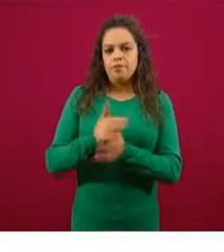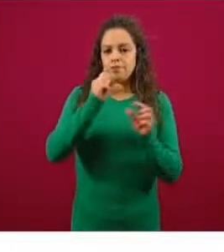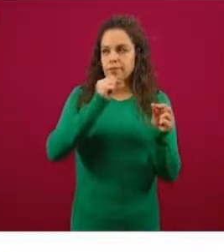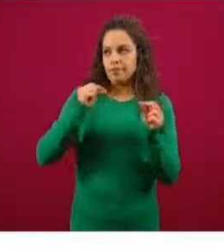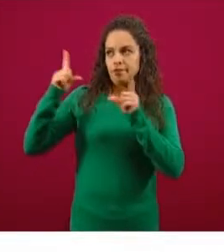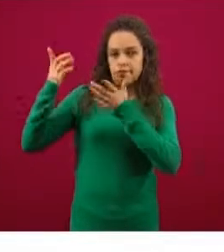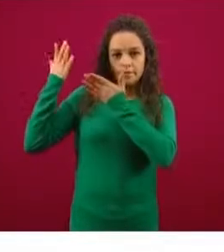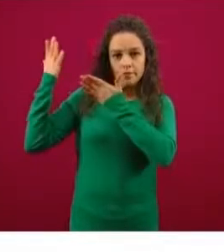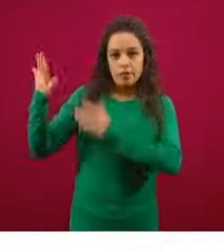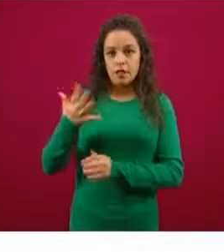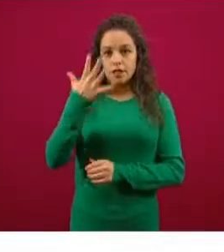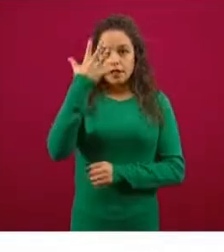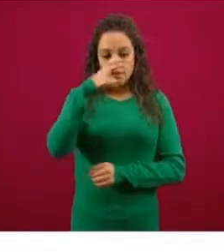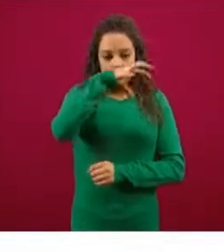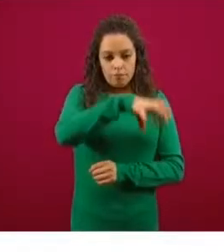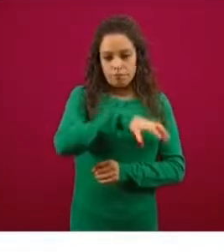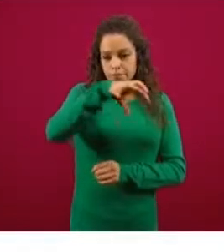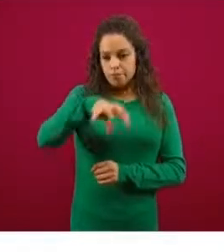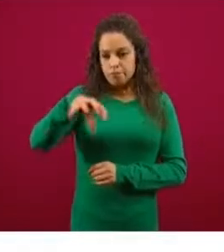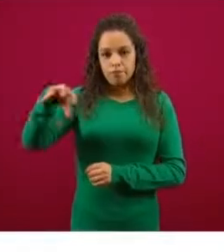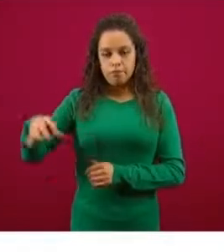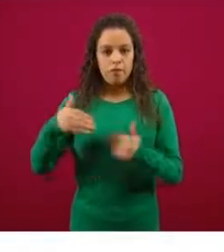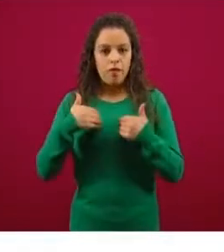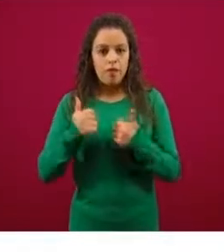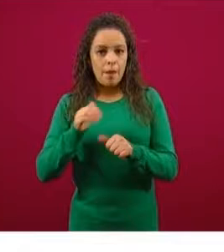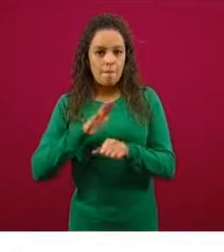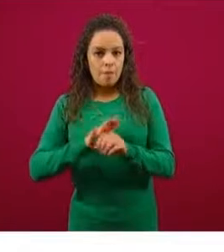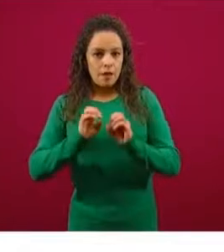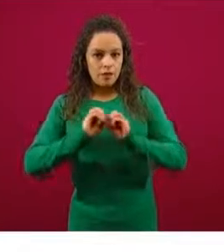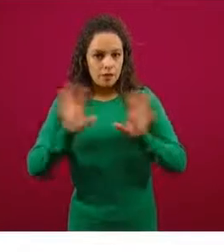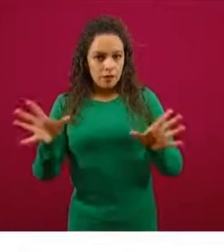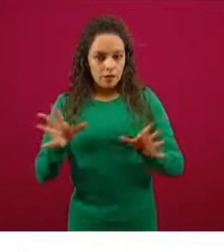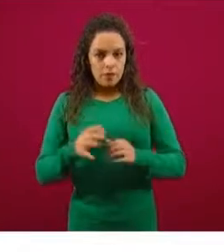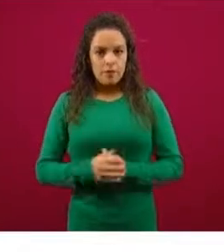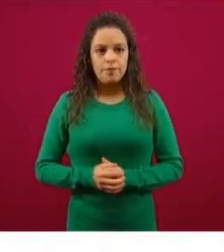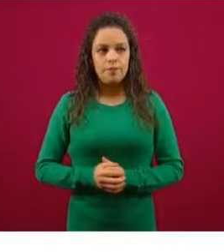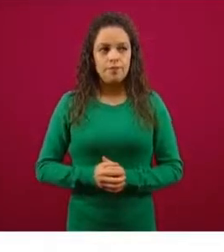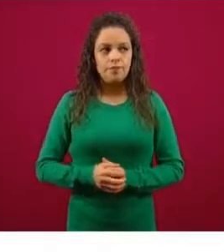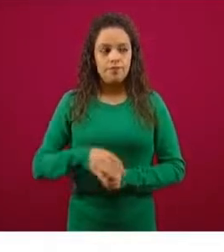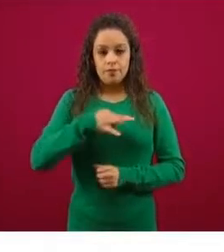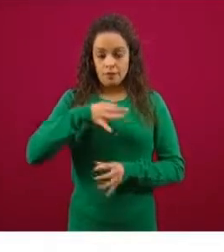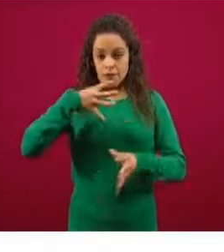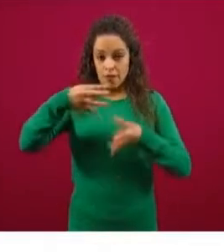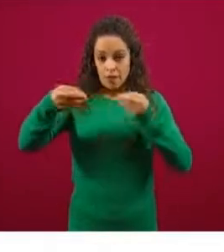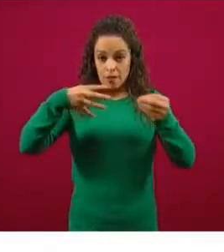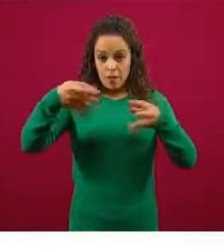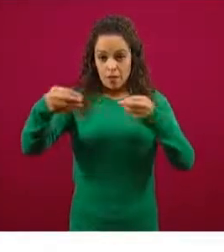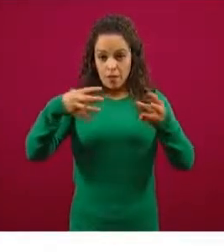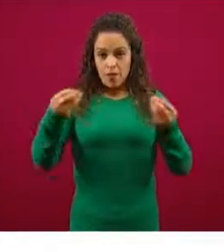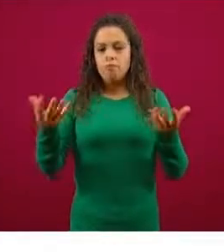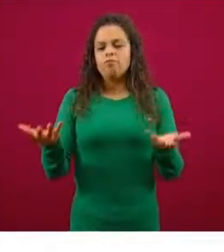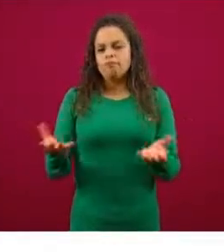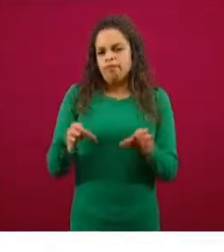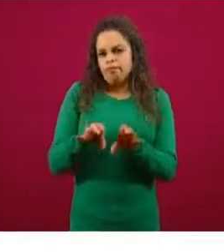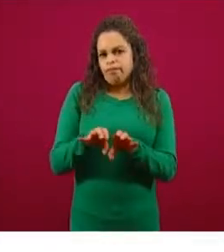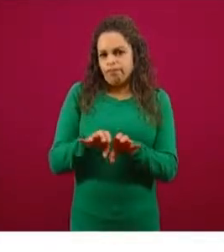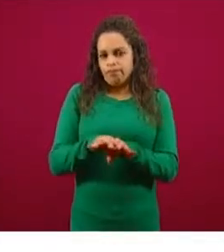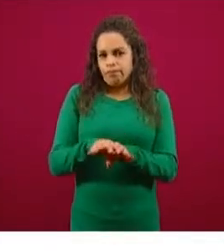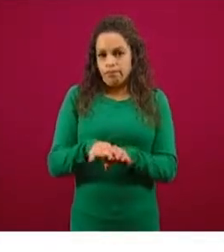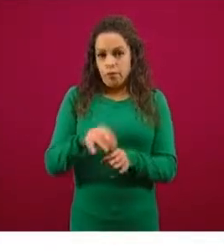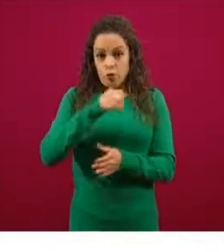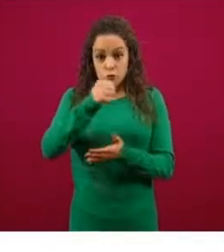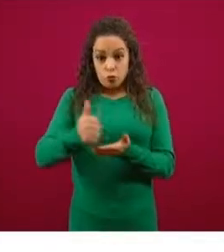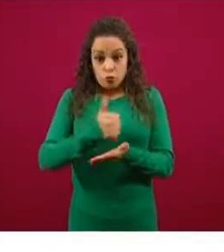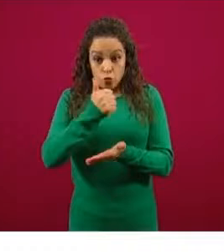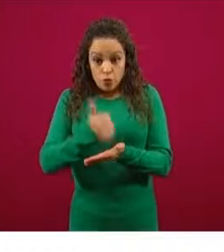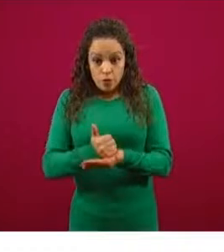tengan claras y sepamos en qué estado van de la epidemia. Y en todos los casos el diagrama lo que muestra, cada ciudad